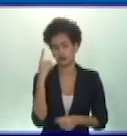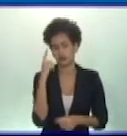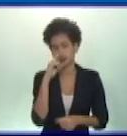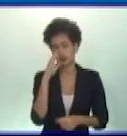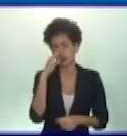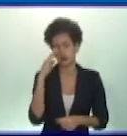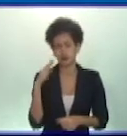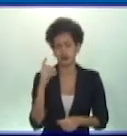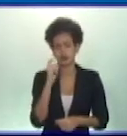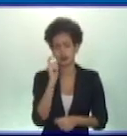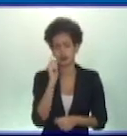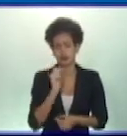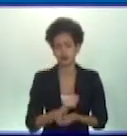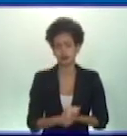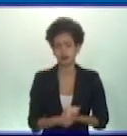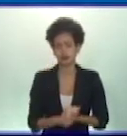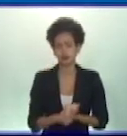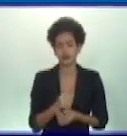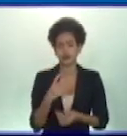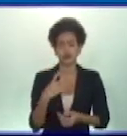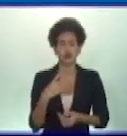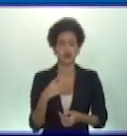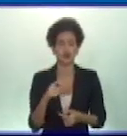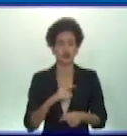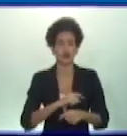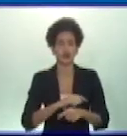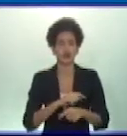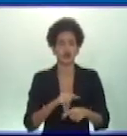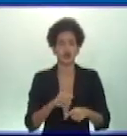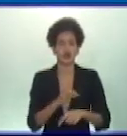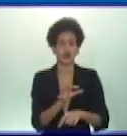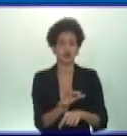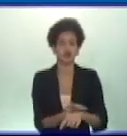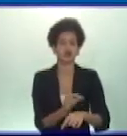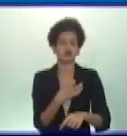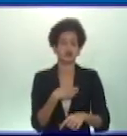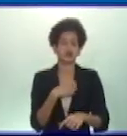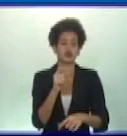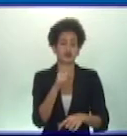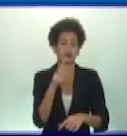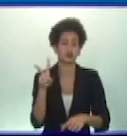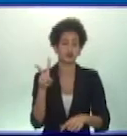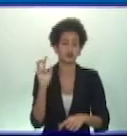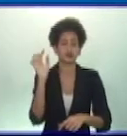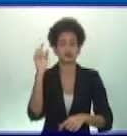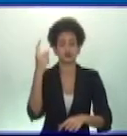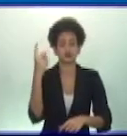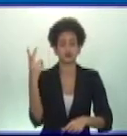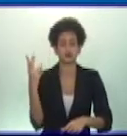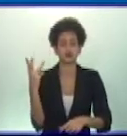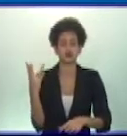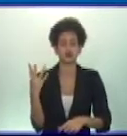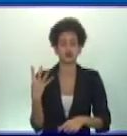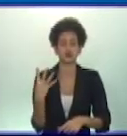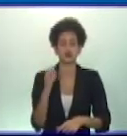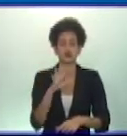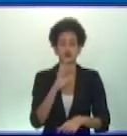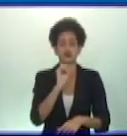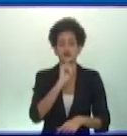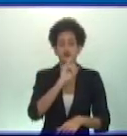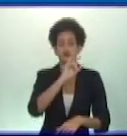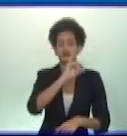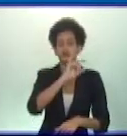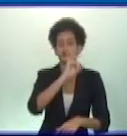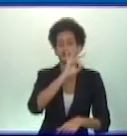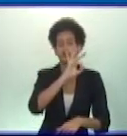iguales, en 12 unidades iguales. Y cada una de ellas representa 5 minutos, es decir, del 12 al 1 hay 5